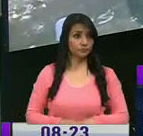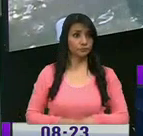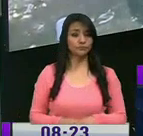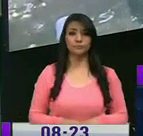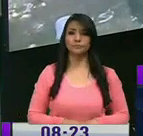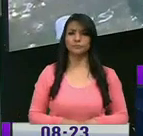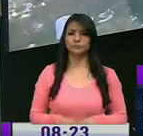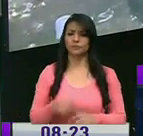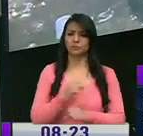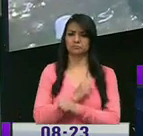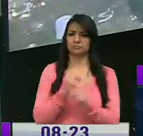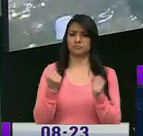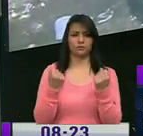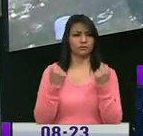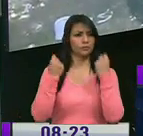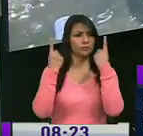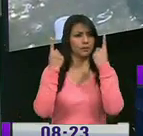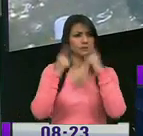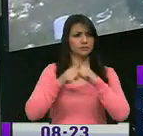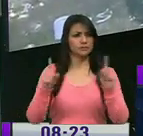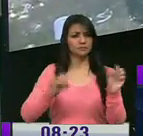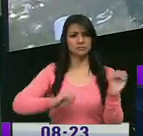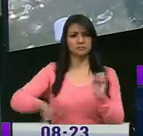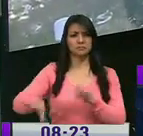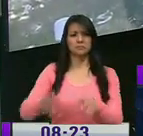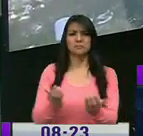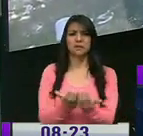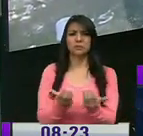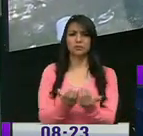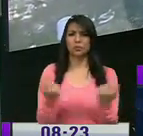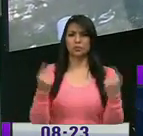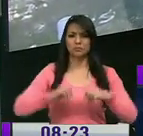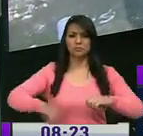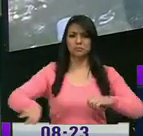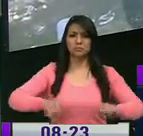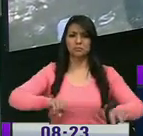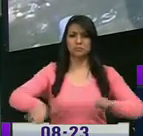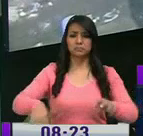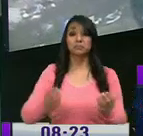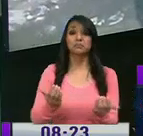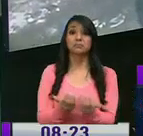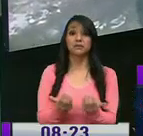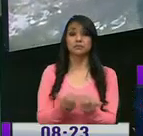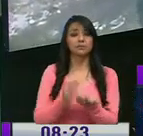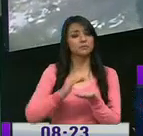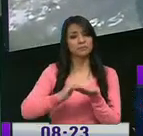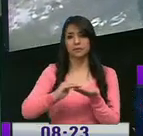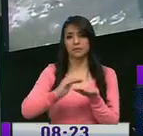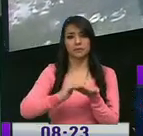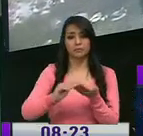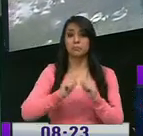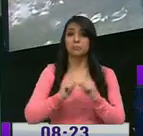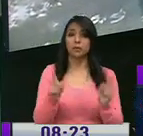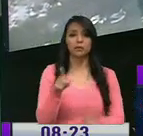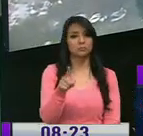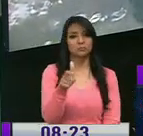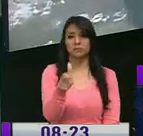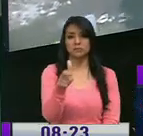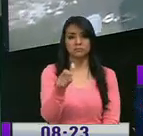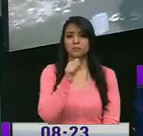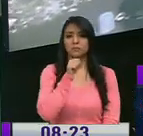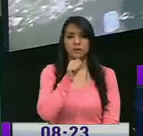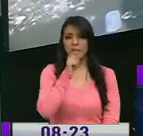yo me he quedado sorprendido de ver la cantidad de basura que tienes en tu espalda. O sea, y eso es, permíteme decirles, la falta